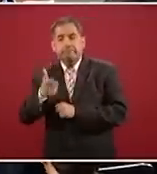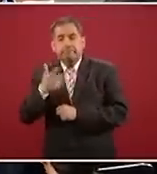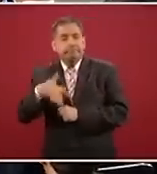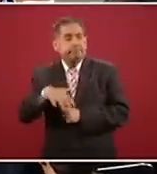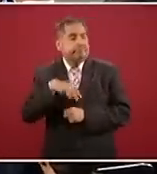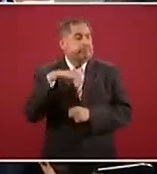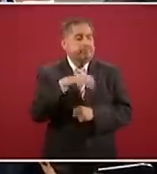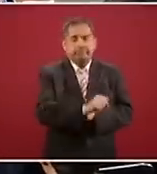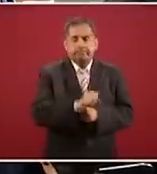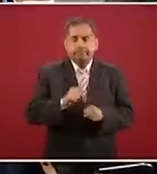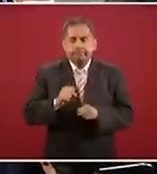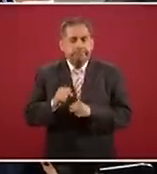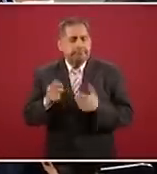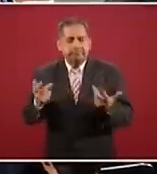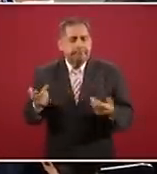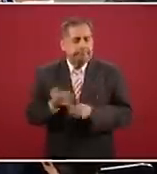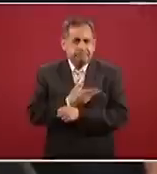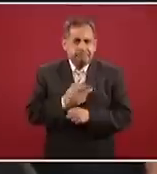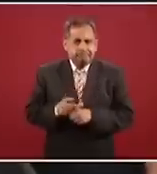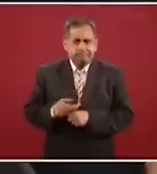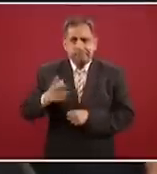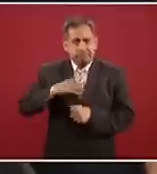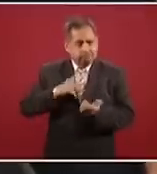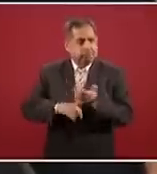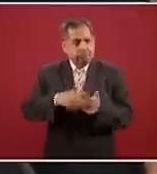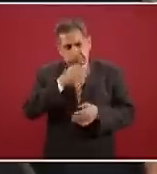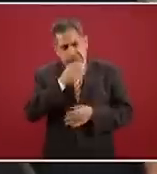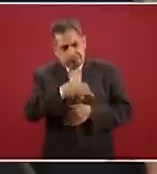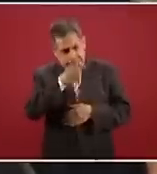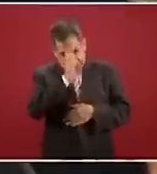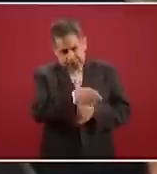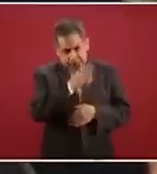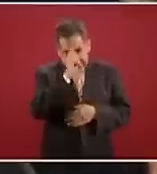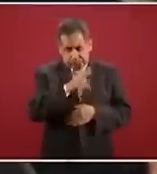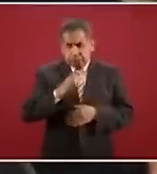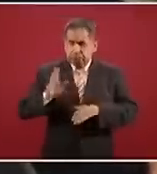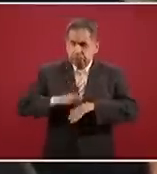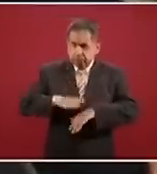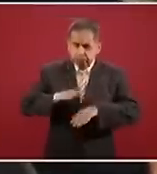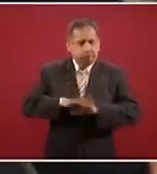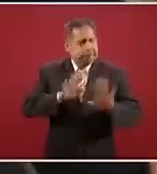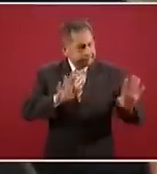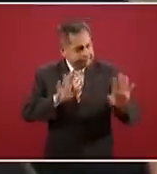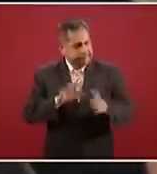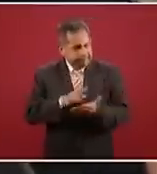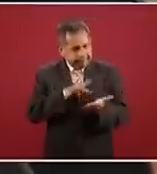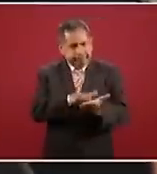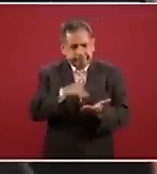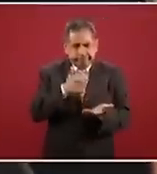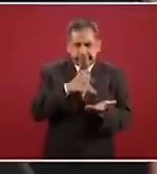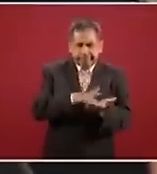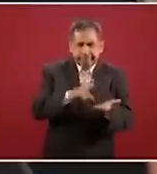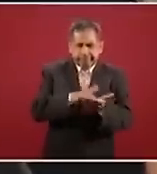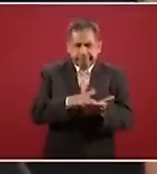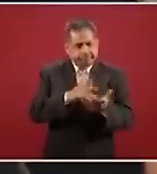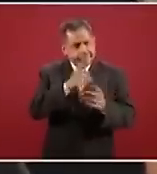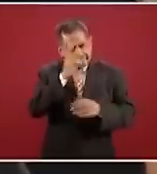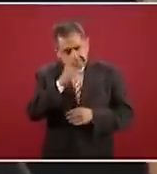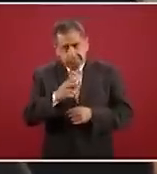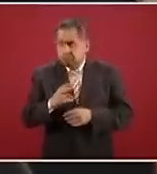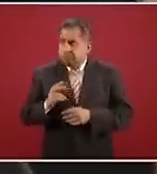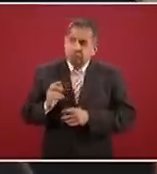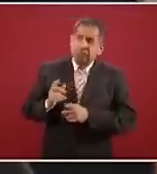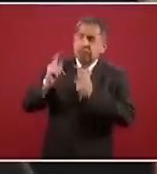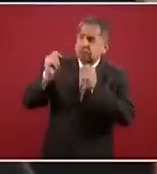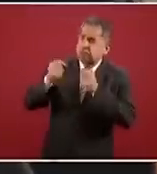un resultado, pero a pesar de que existía la prohibición, de que usted ha hablado de que se les va a apoyar a los pescadores de la región,